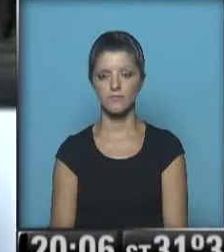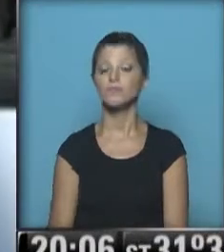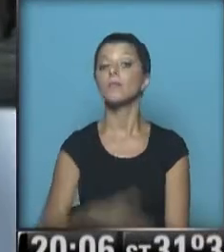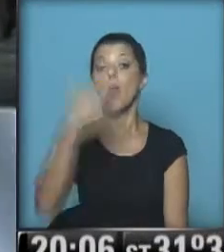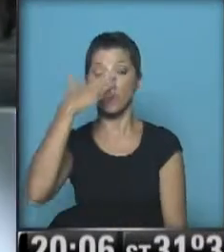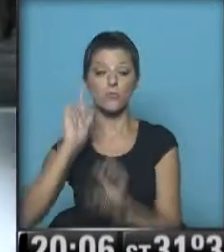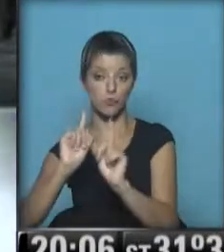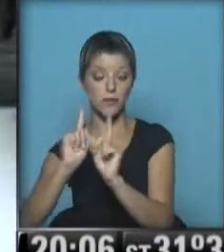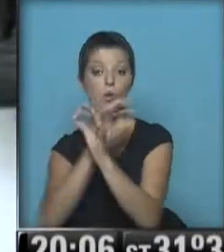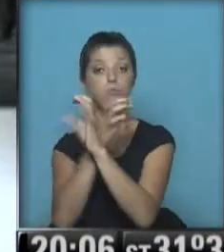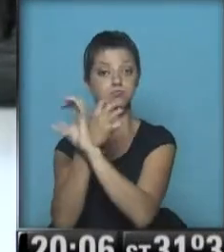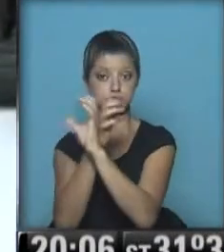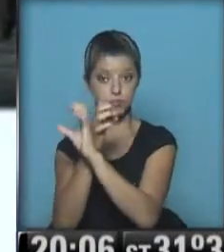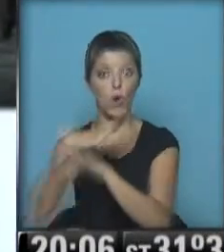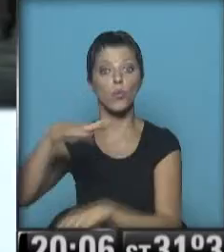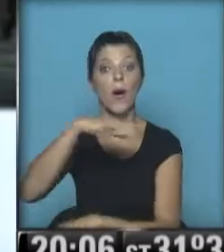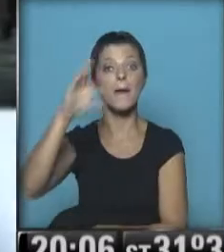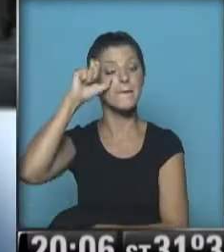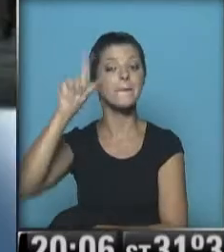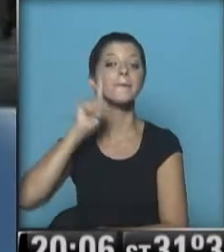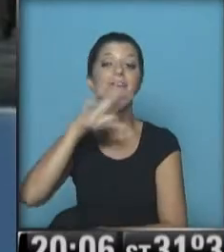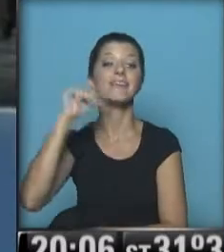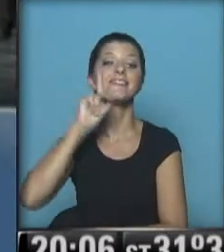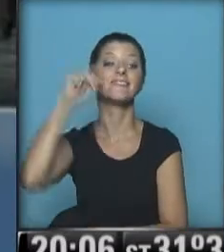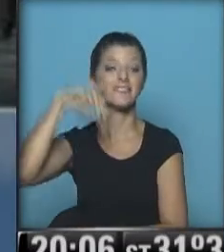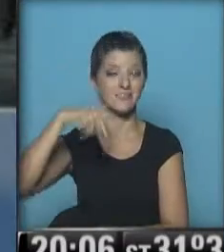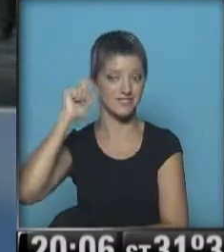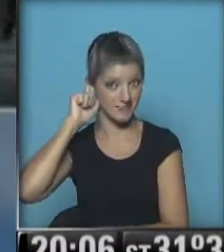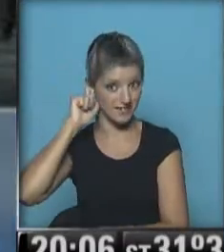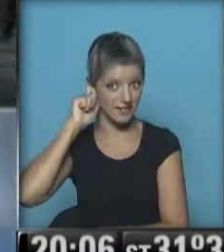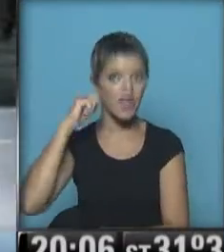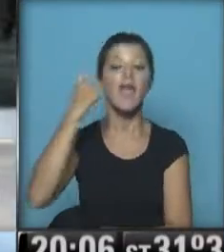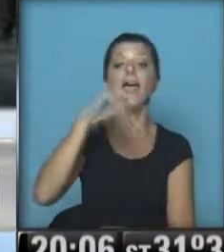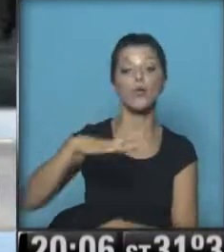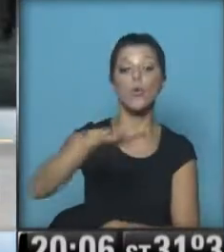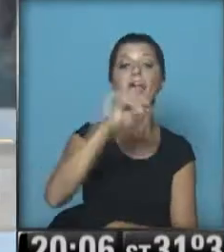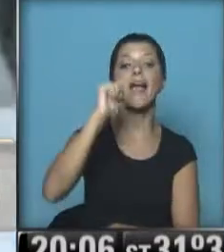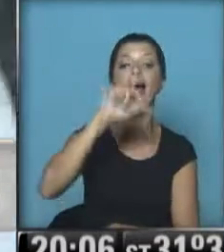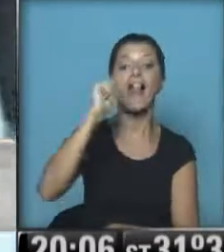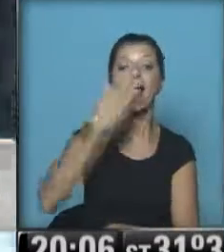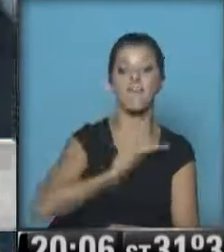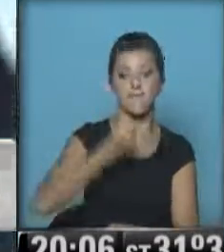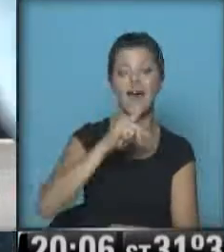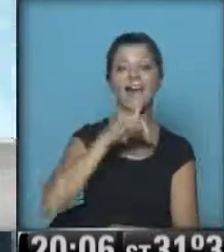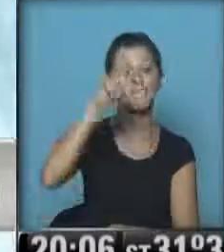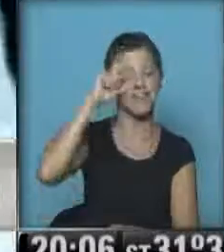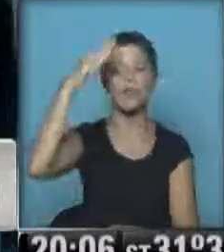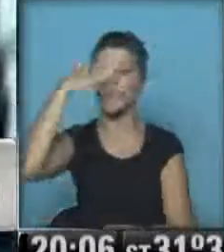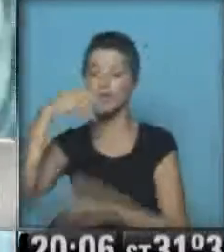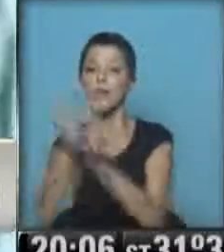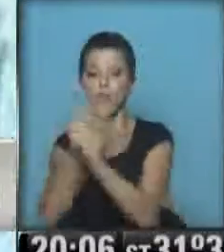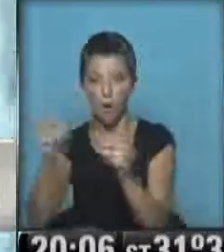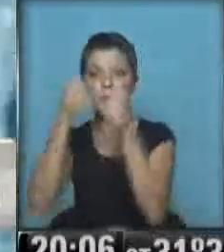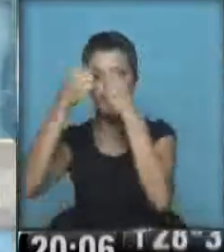Posteriormente, en videoconferencia desde Beijing con el Calafate, la presidenta y su par chino firmaron el acta para dar inicio a las obras de las represas